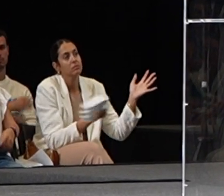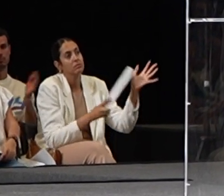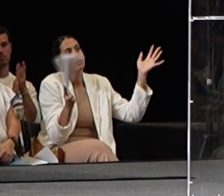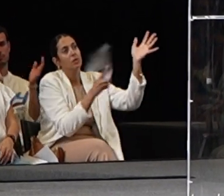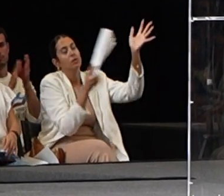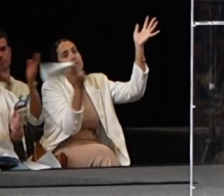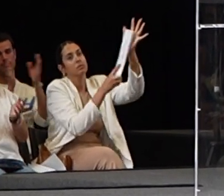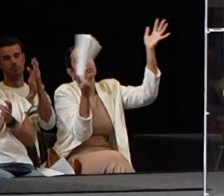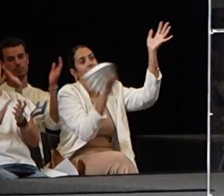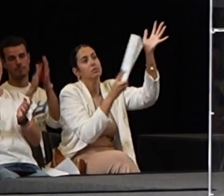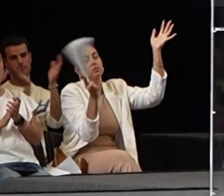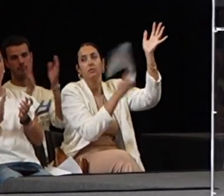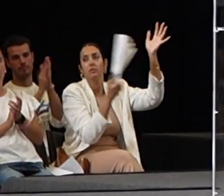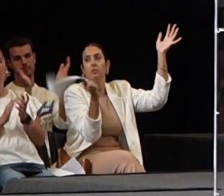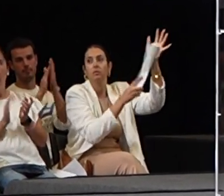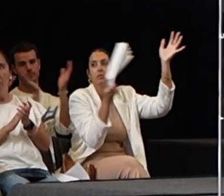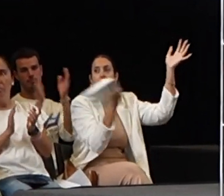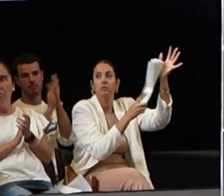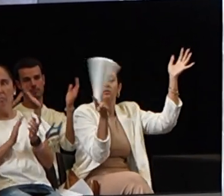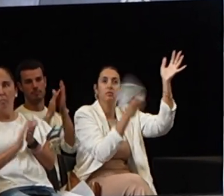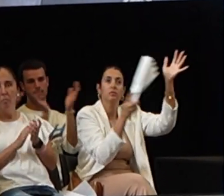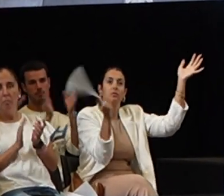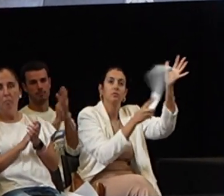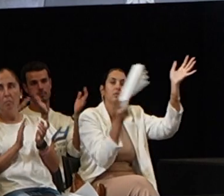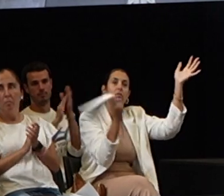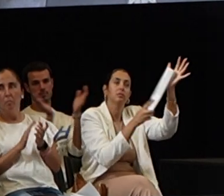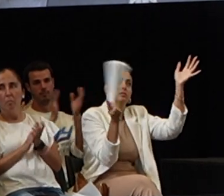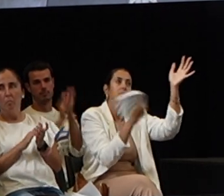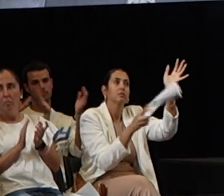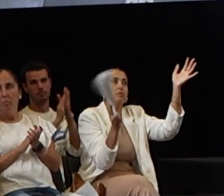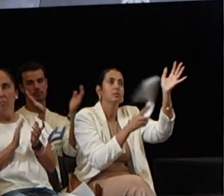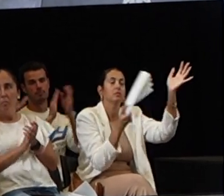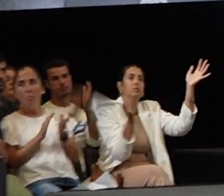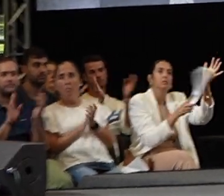los mayores de Tenerife. En lo peor de la pandemia.